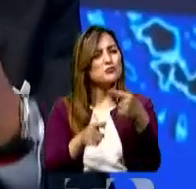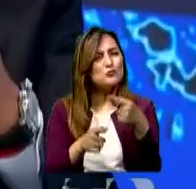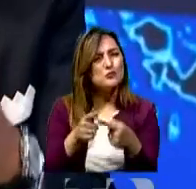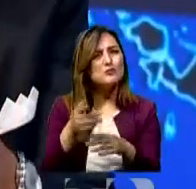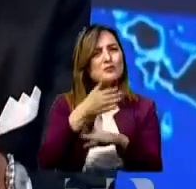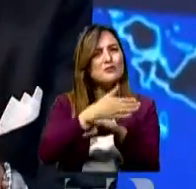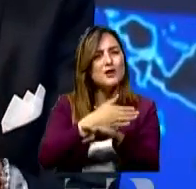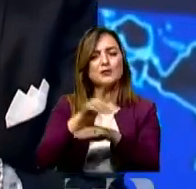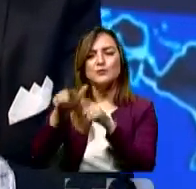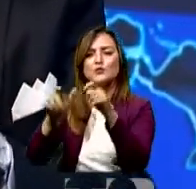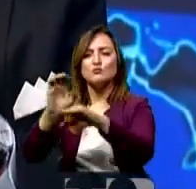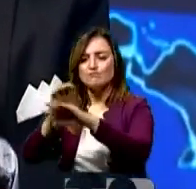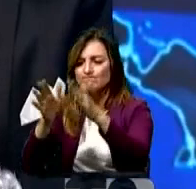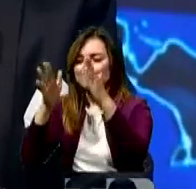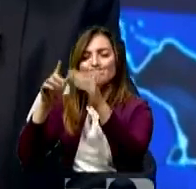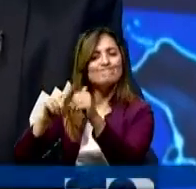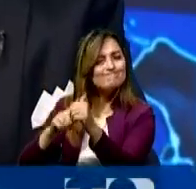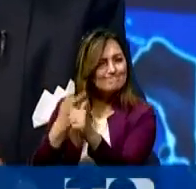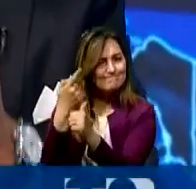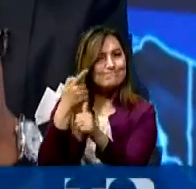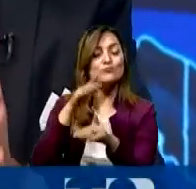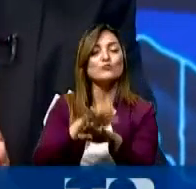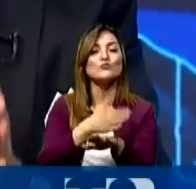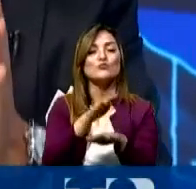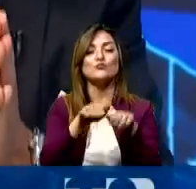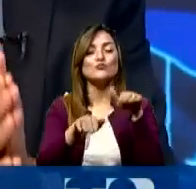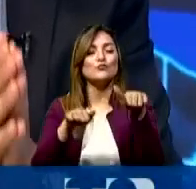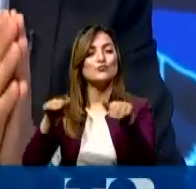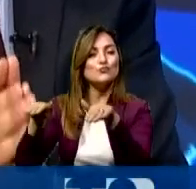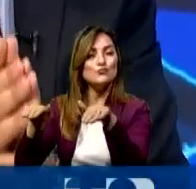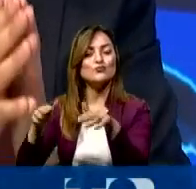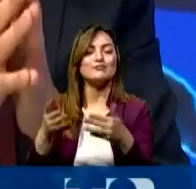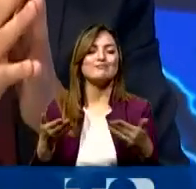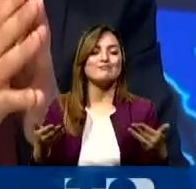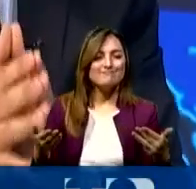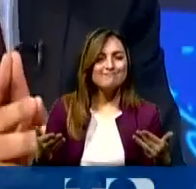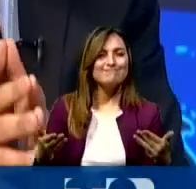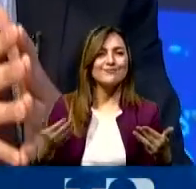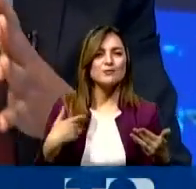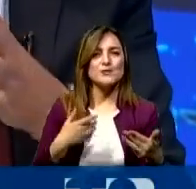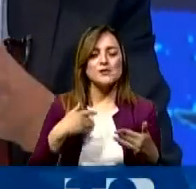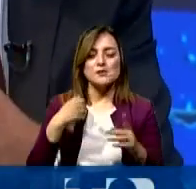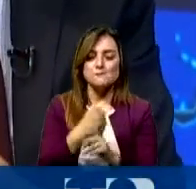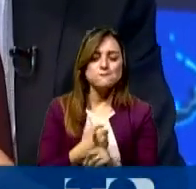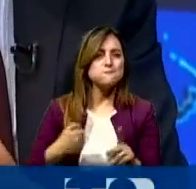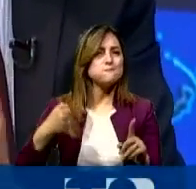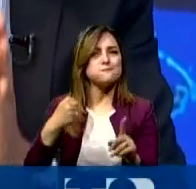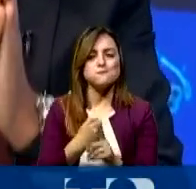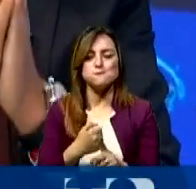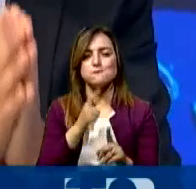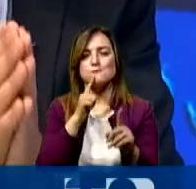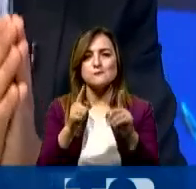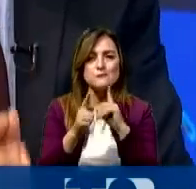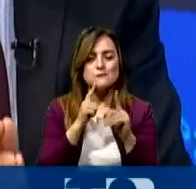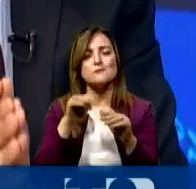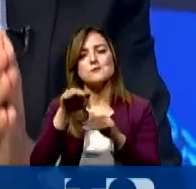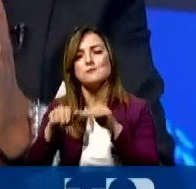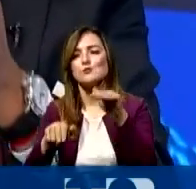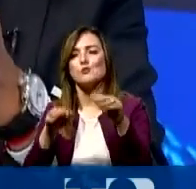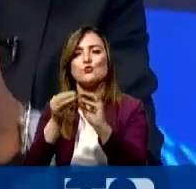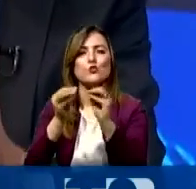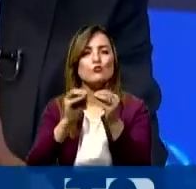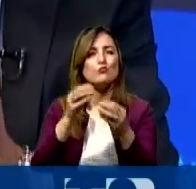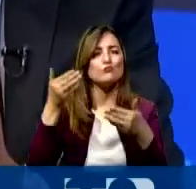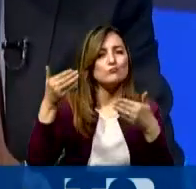el interés del ecuador y esa convocatoria en esa convocatoria no nos vamos a cansar de insistir a todos aquellos